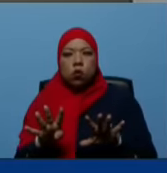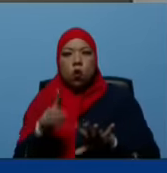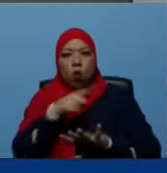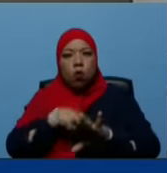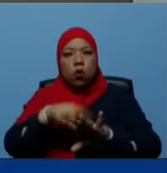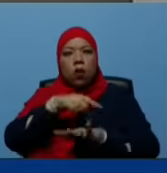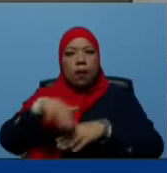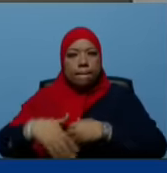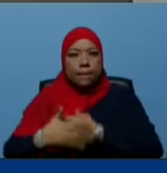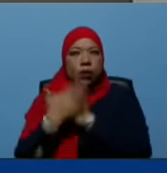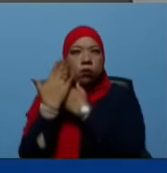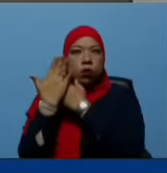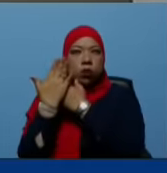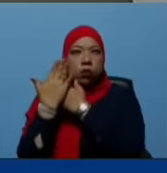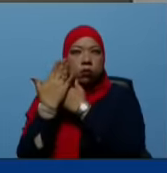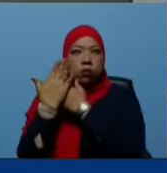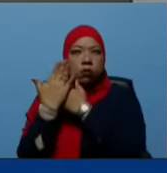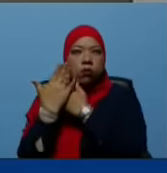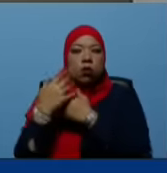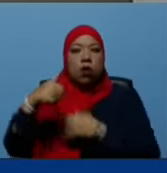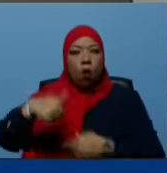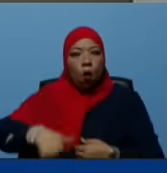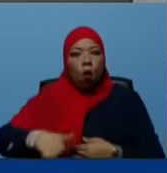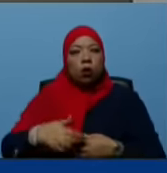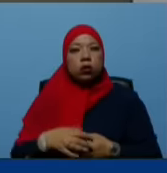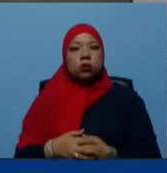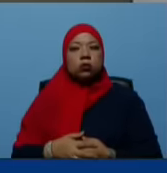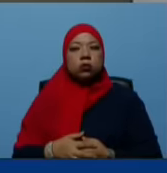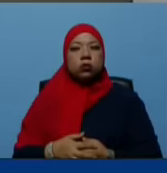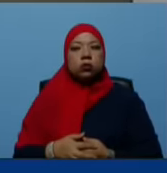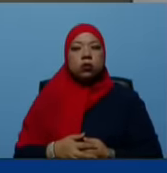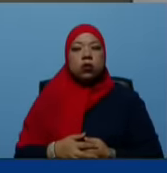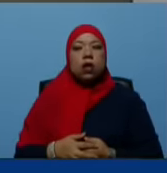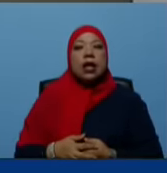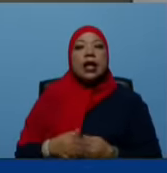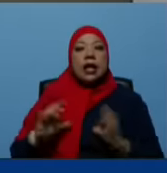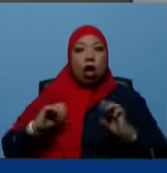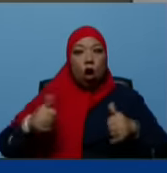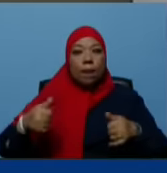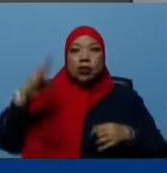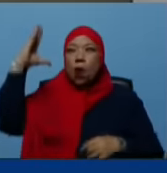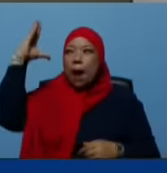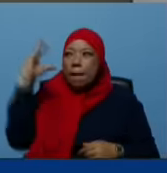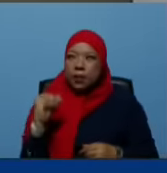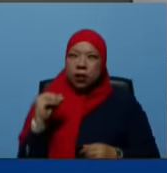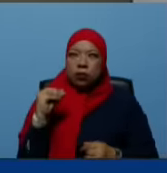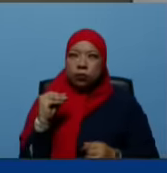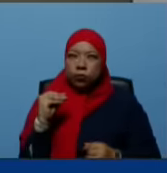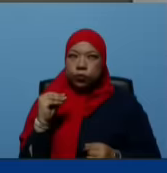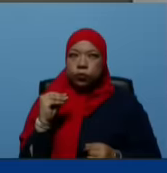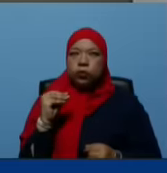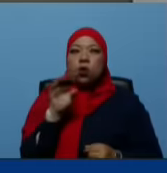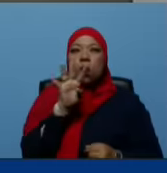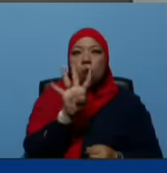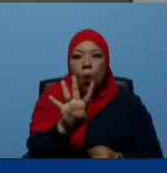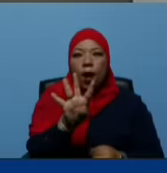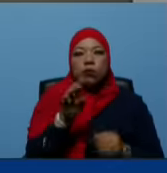de la madrugada del día de hoy, que fue la hora del ataque. La hora del ataque fue a las